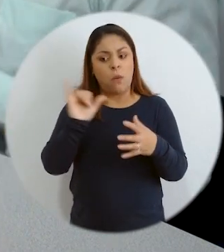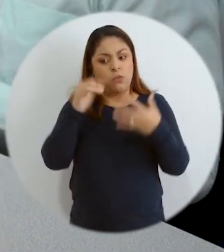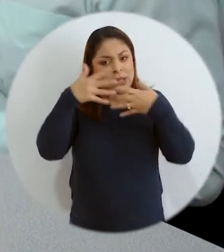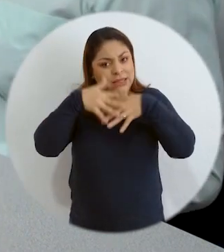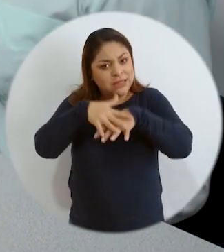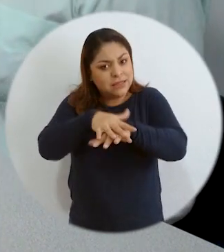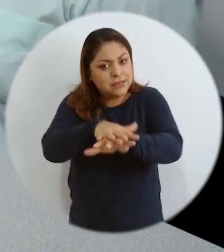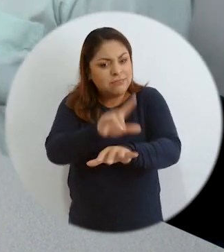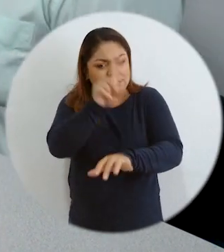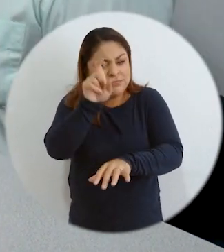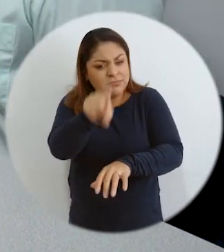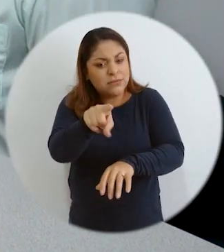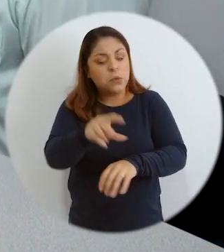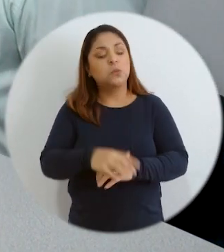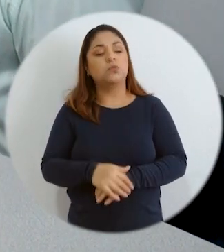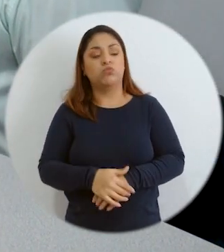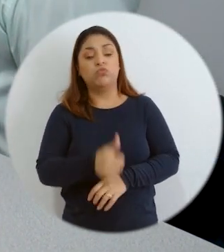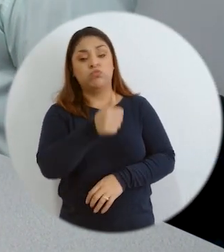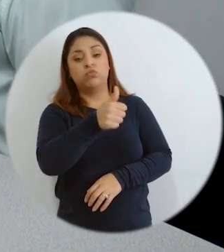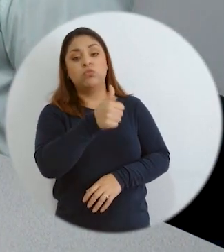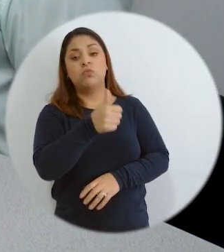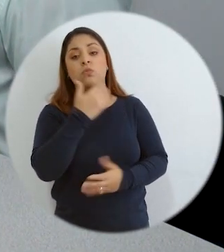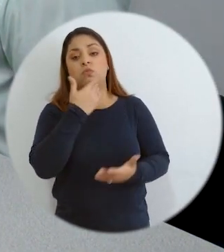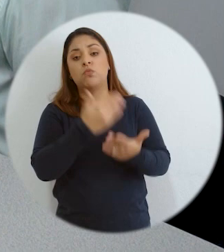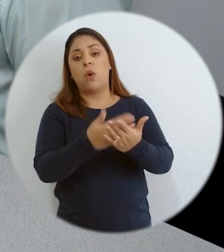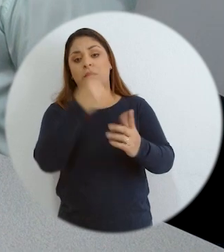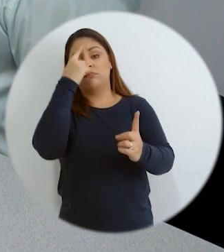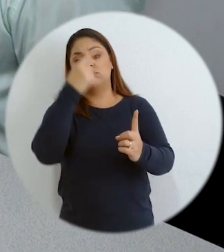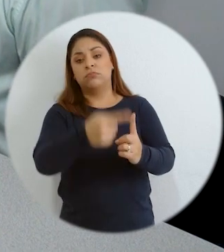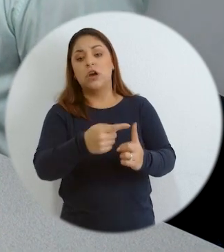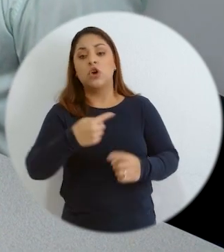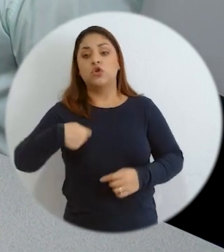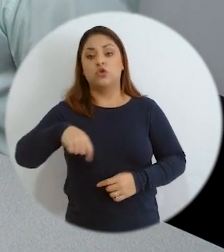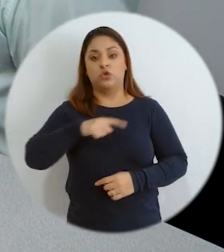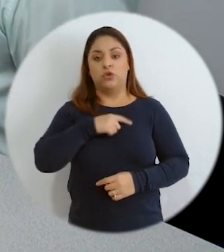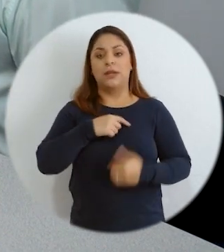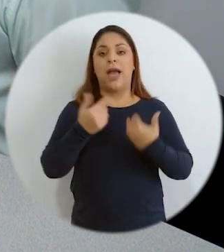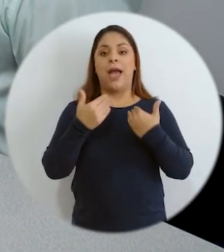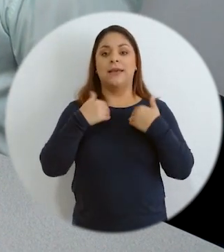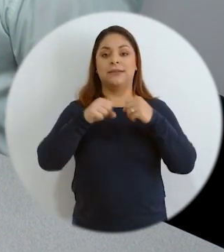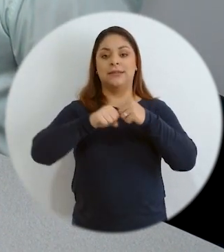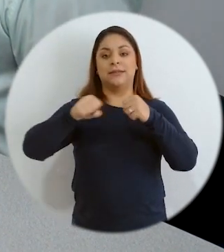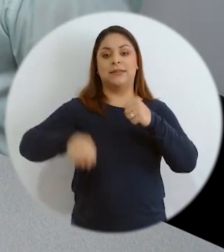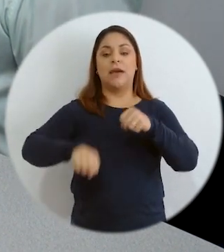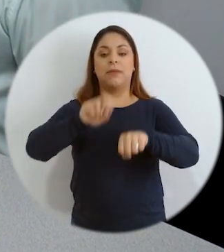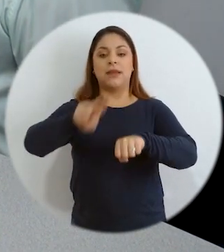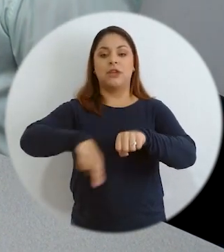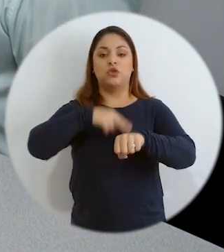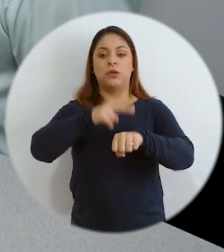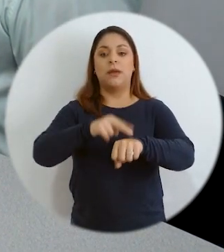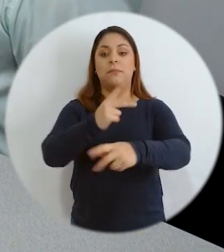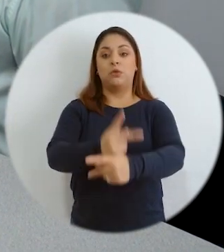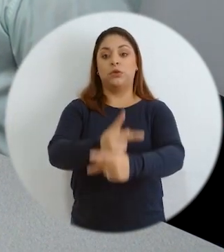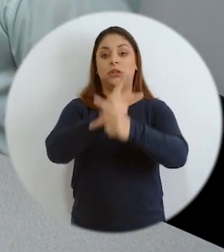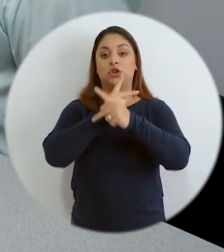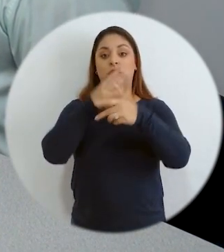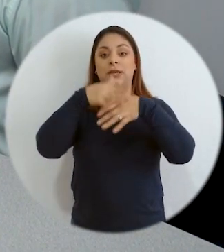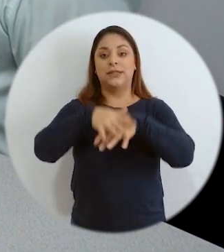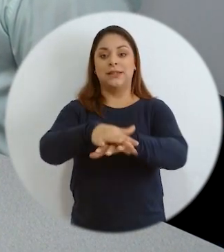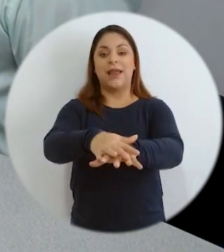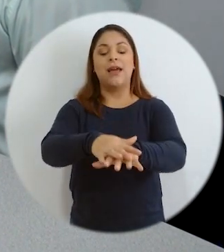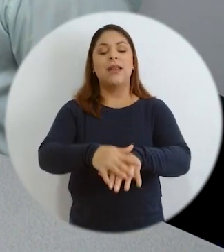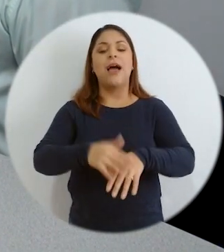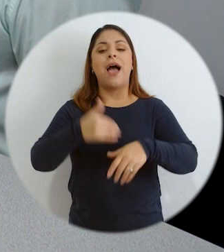más integrada. Bueno, me parece un buen punto. Nosotros hicimos un estudio sobre una cosa que se llama el Sistema Nacional de Protección Integral, que es,